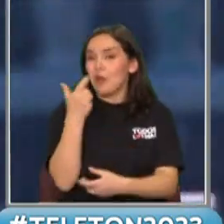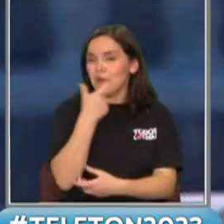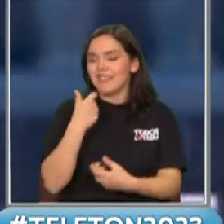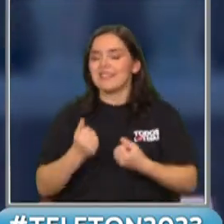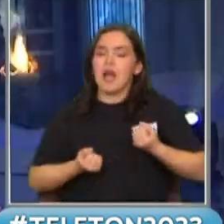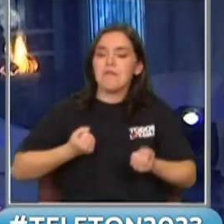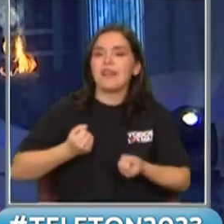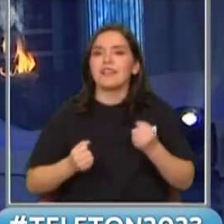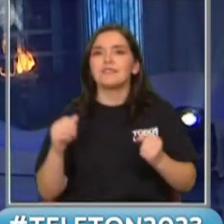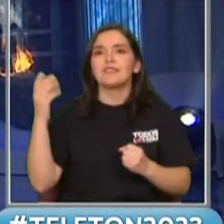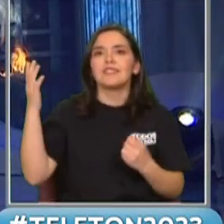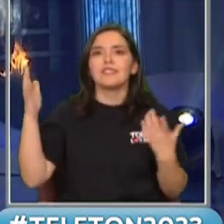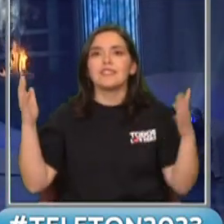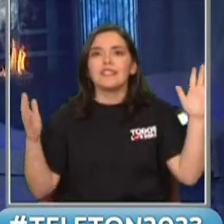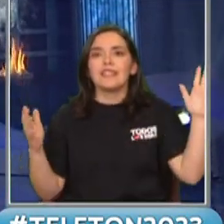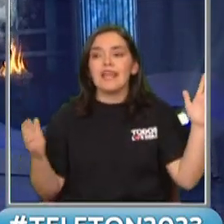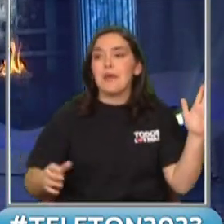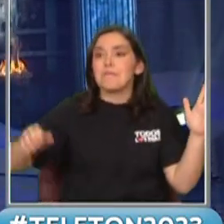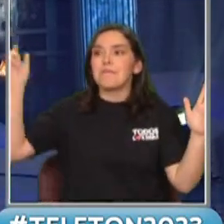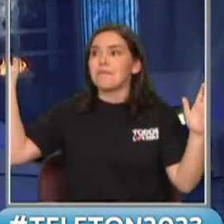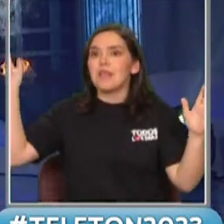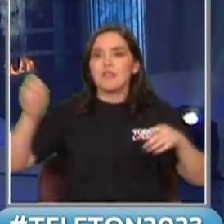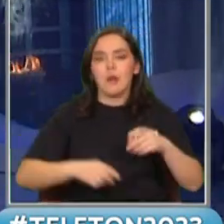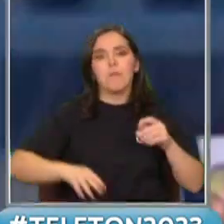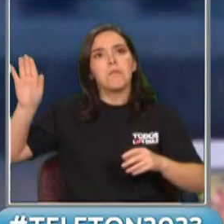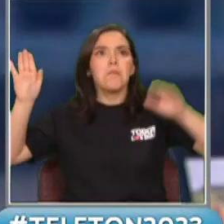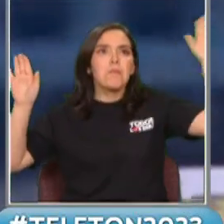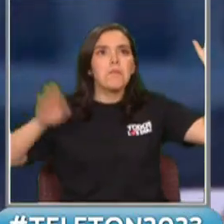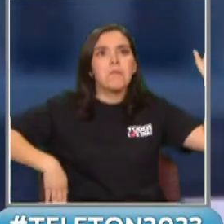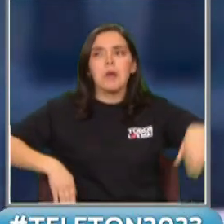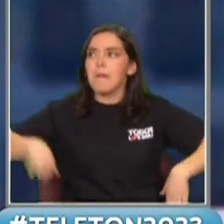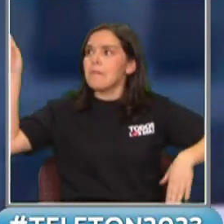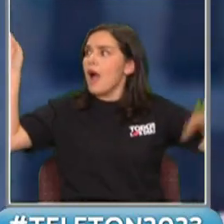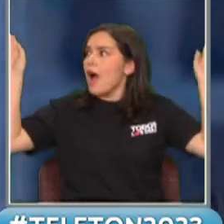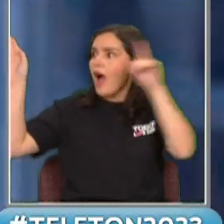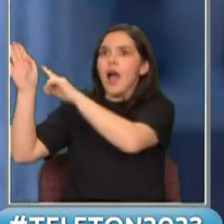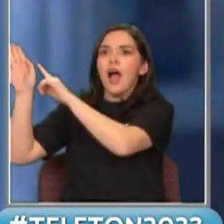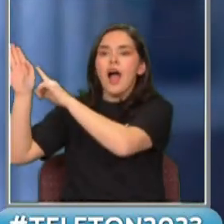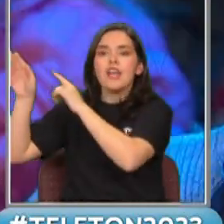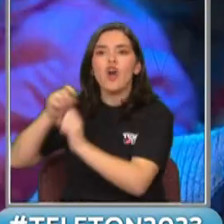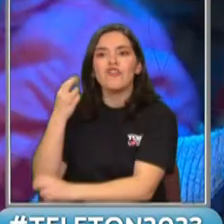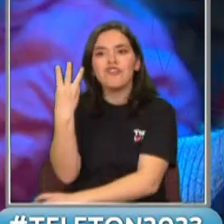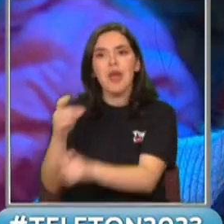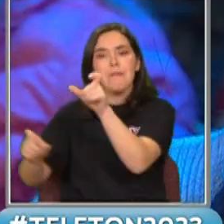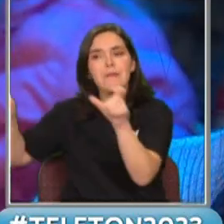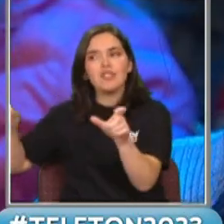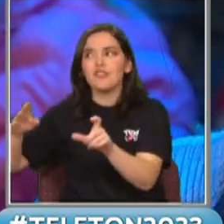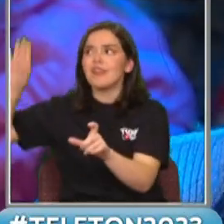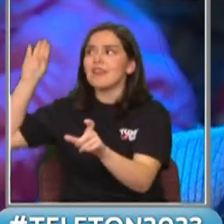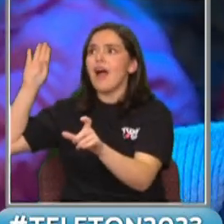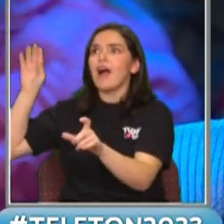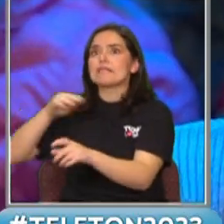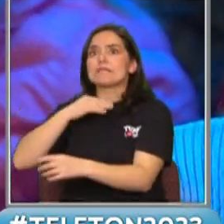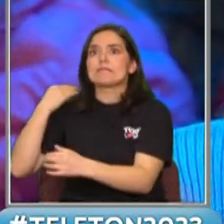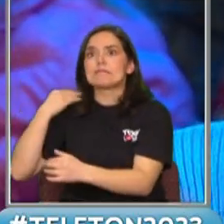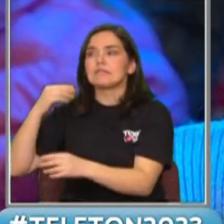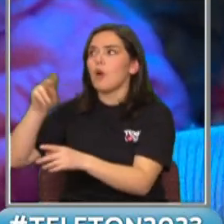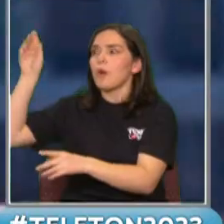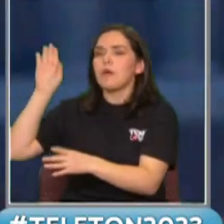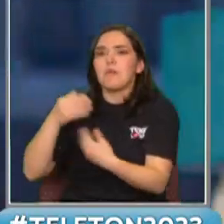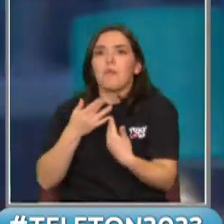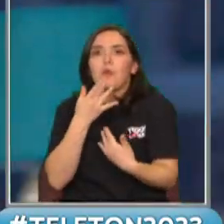tan taran taran pa me ech tres sonidistas H atrás Bueno pero para se ponen detrás mío si